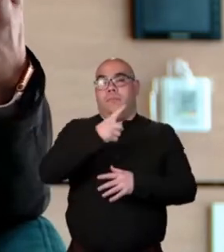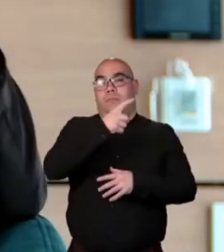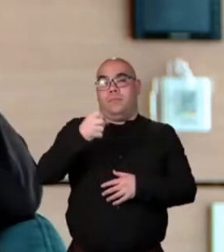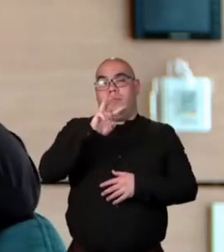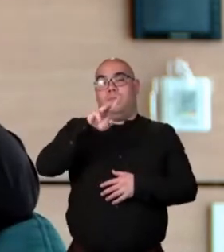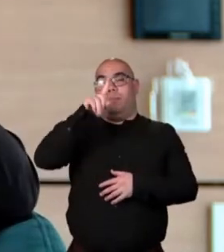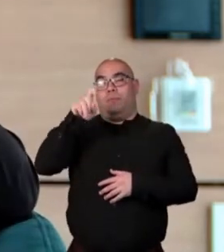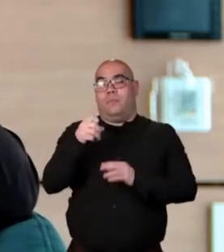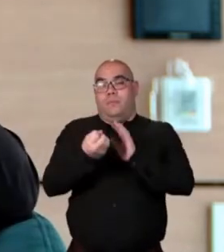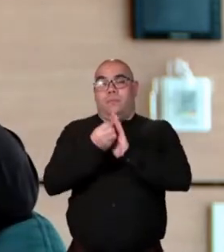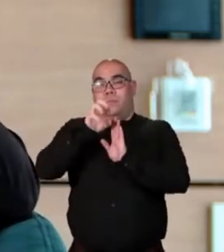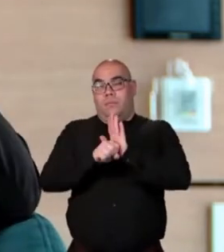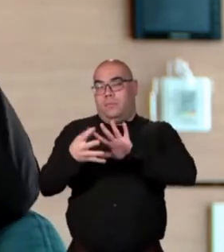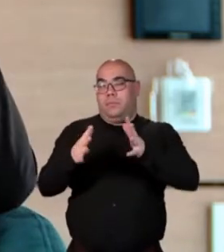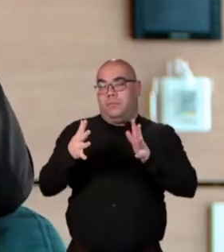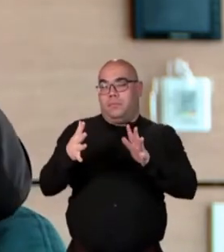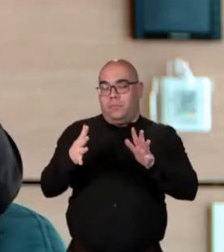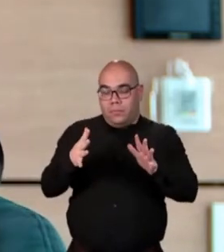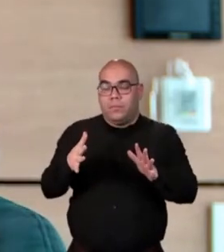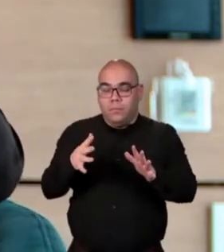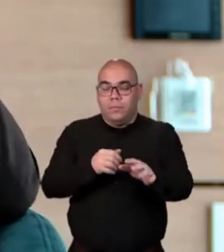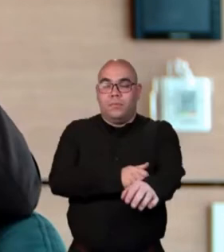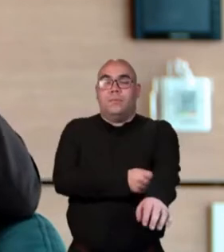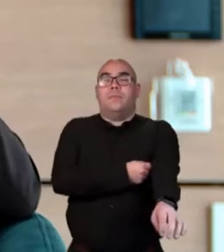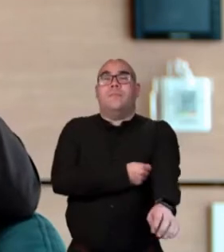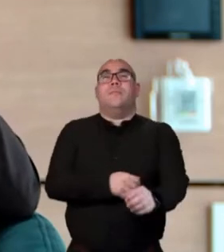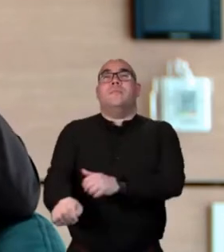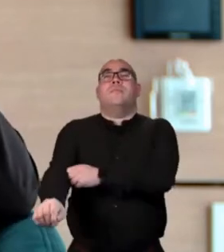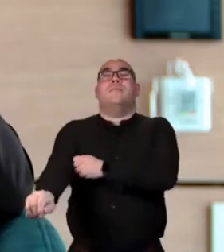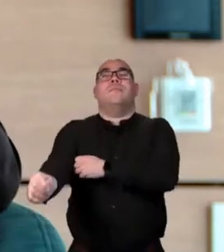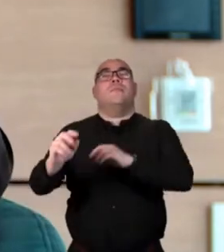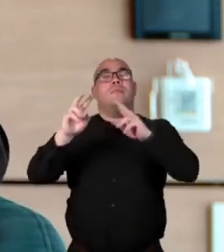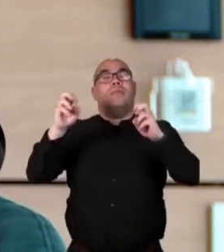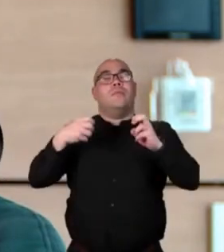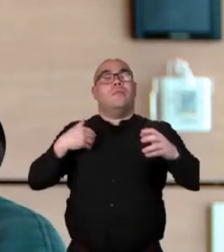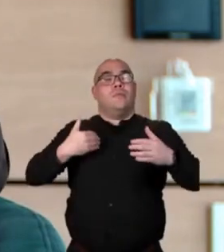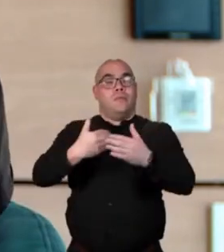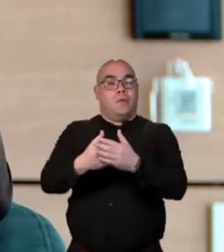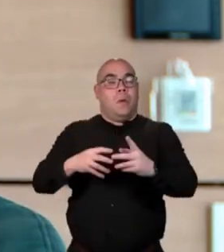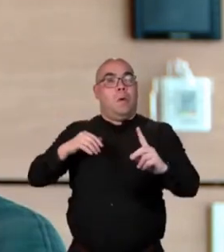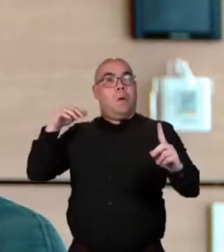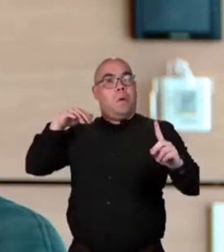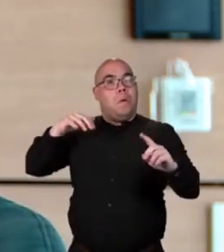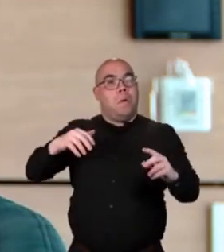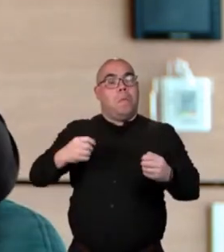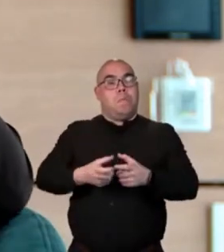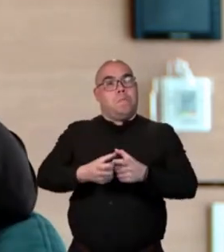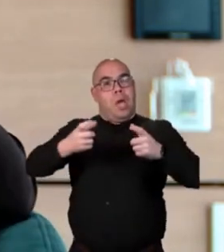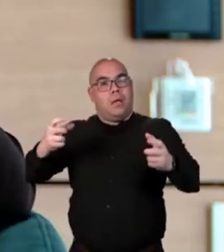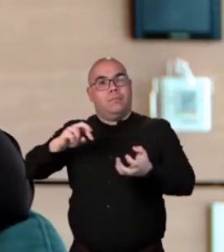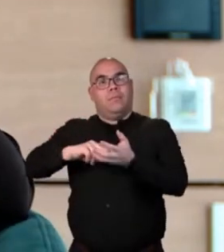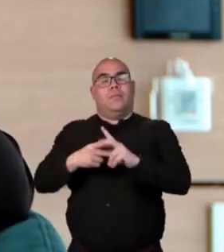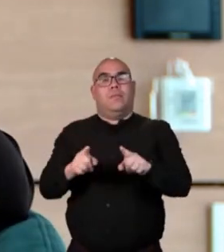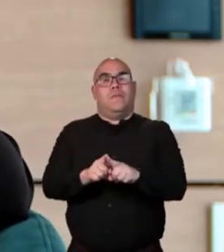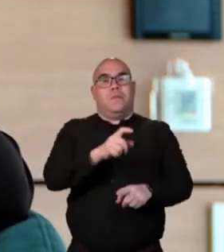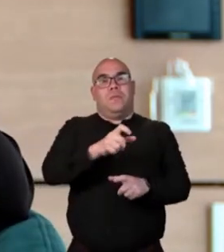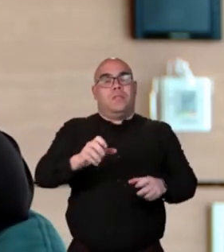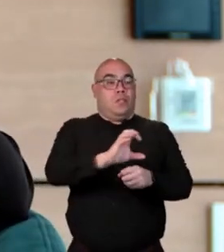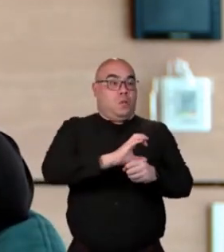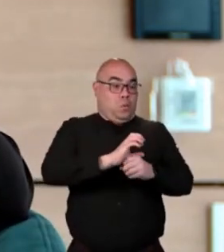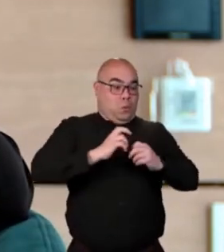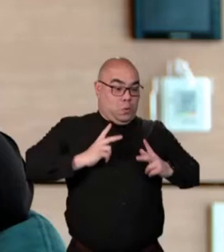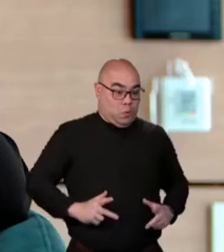promedio y que permiten además una movilidad gigantesca no formar ciudadanos mucho más integrales más allá de las